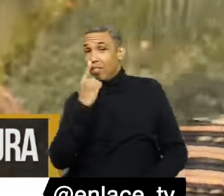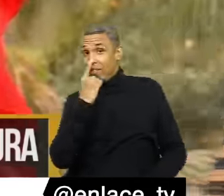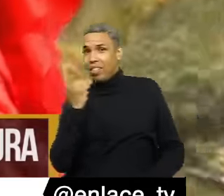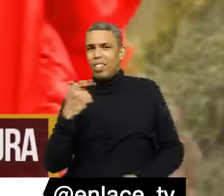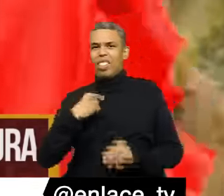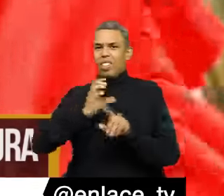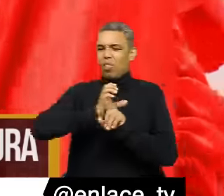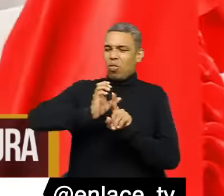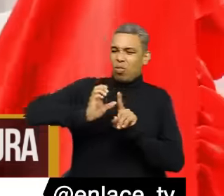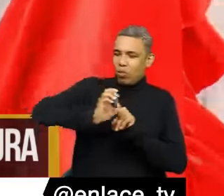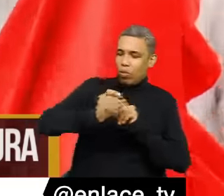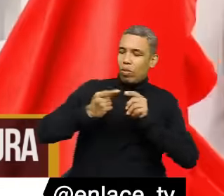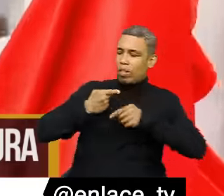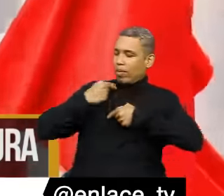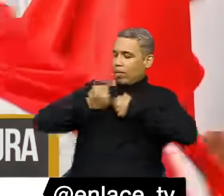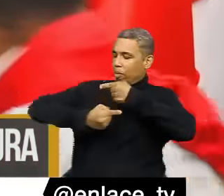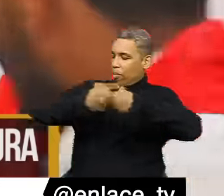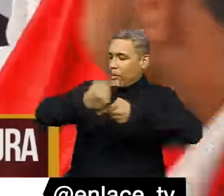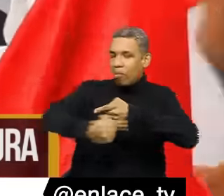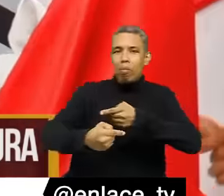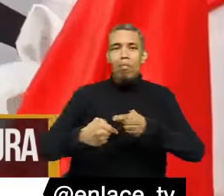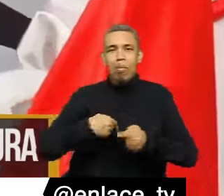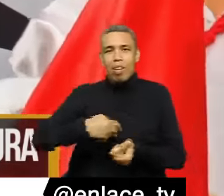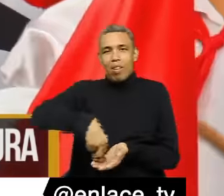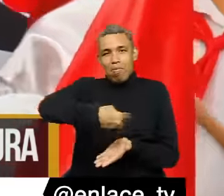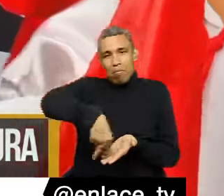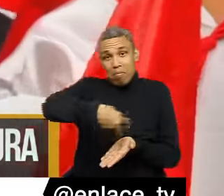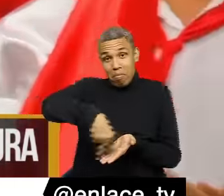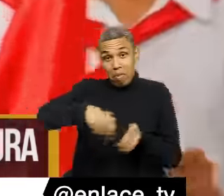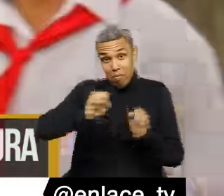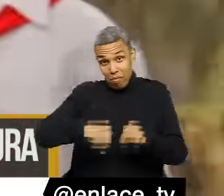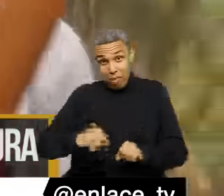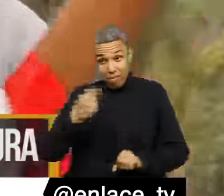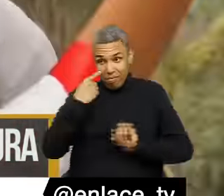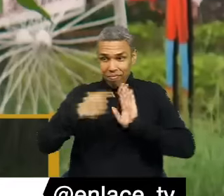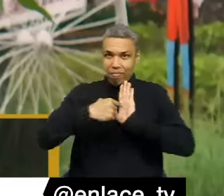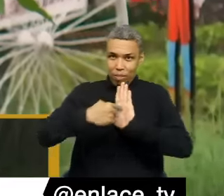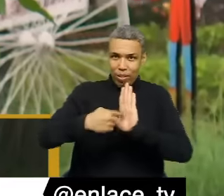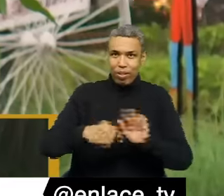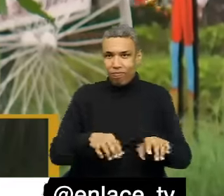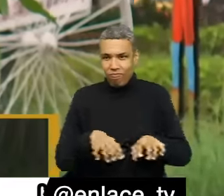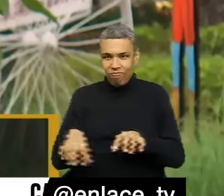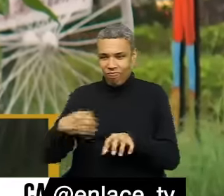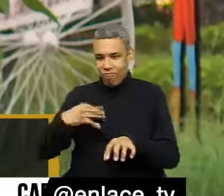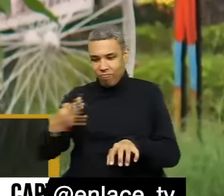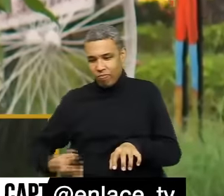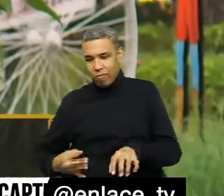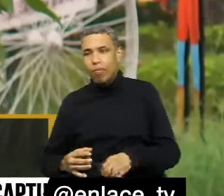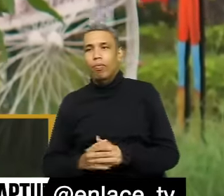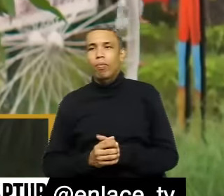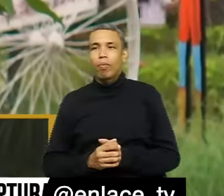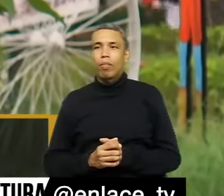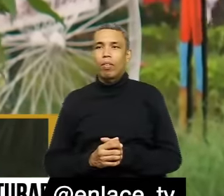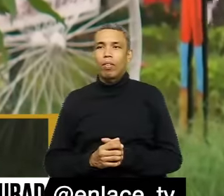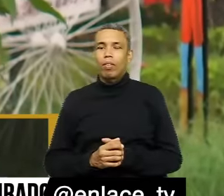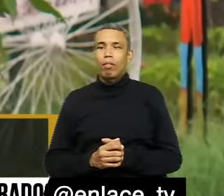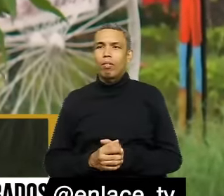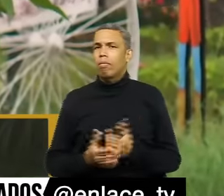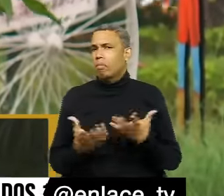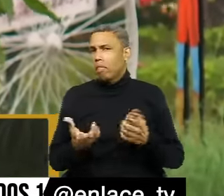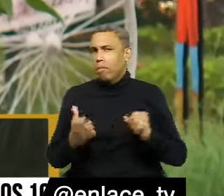con quienes al son de esta cumbia demuestran su talento en la danza. Lo que buscamos con el Festival de la Pollera